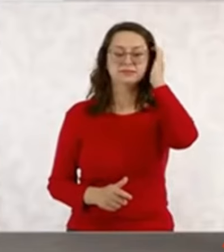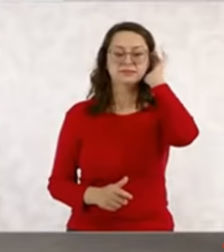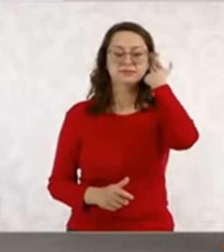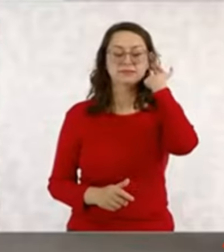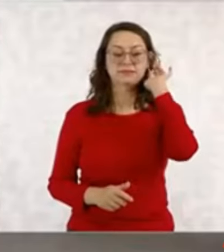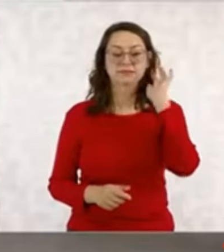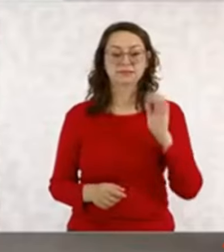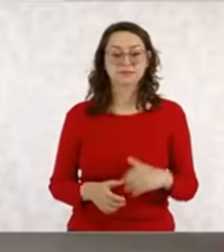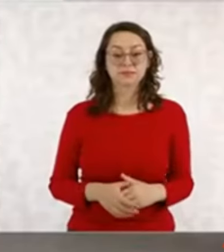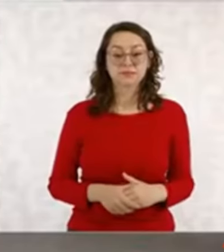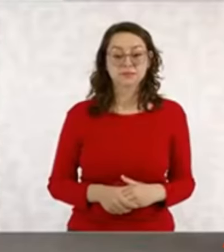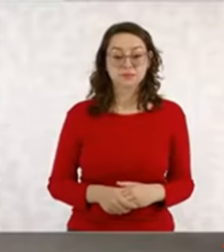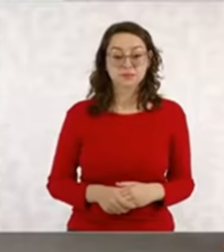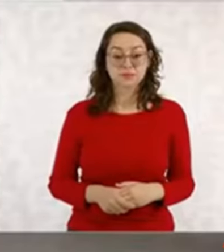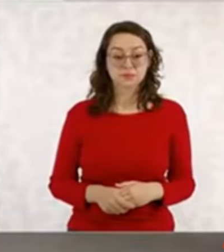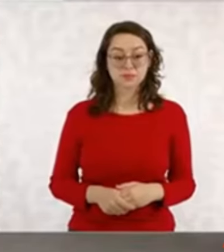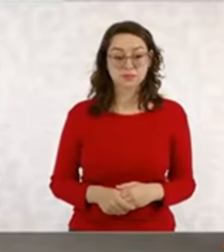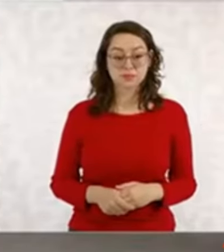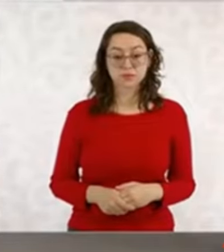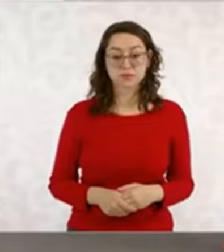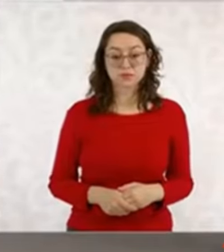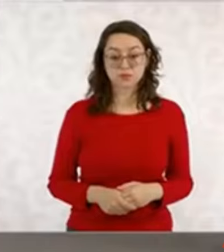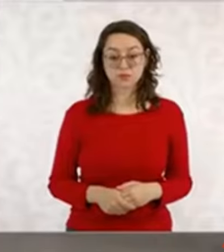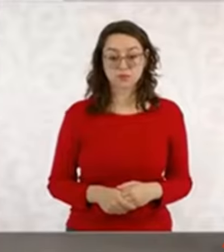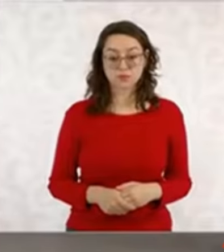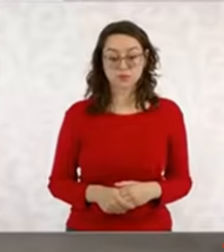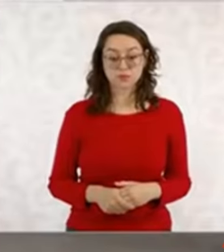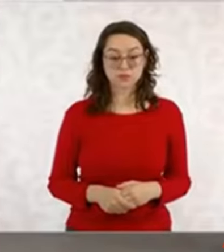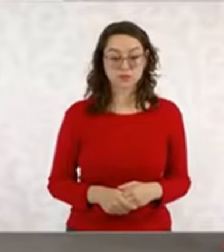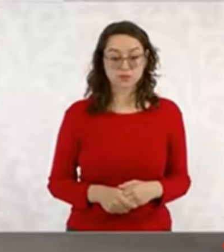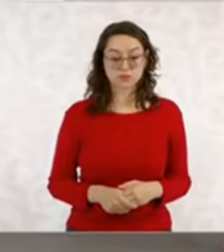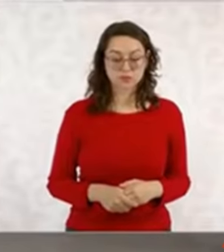el nivel más alto del salario mínimo,